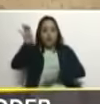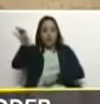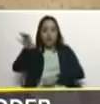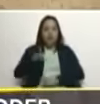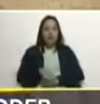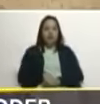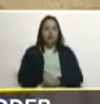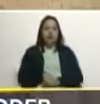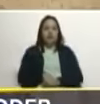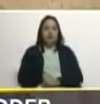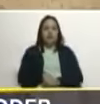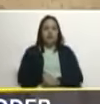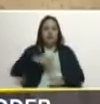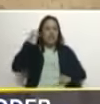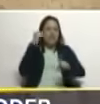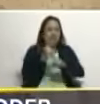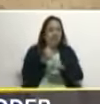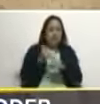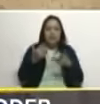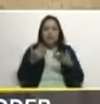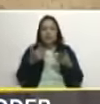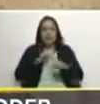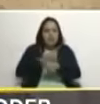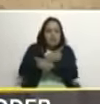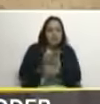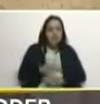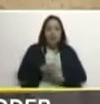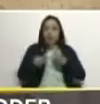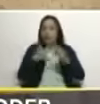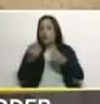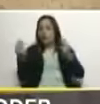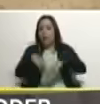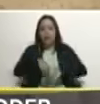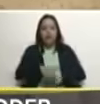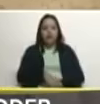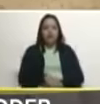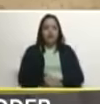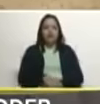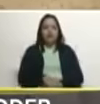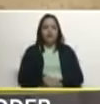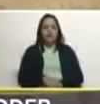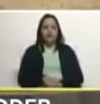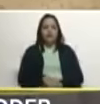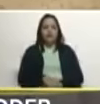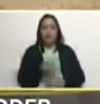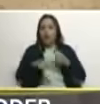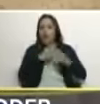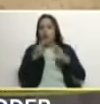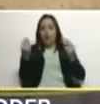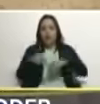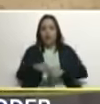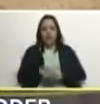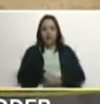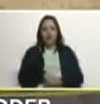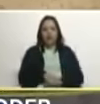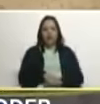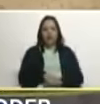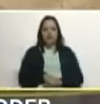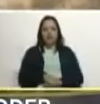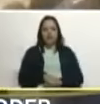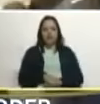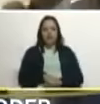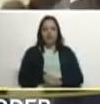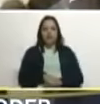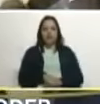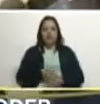vil, cobarde, imperialista. Nunca más. nunca más, para patear